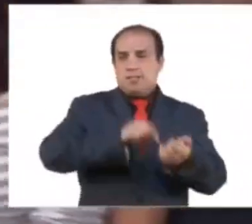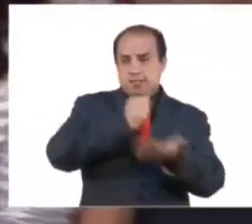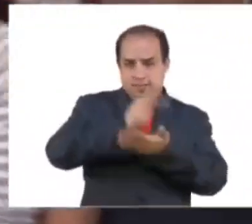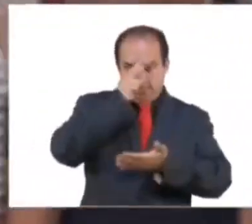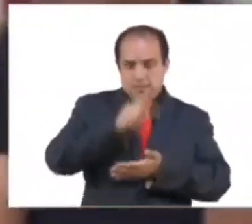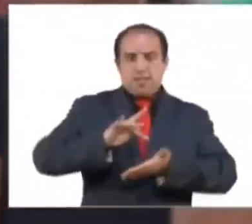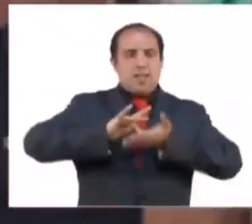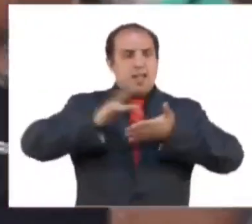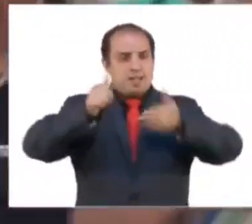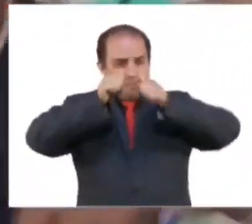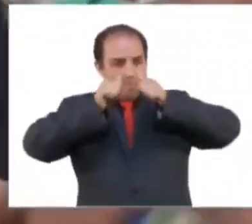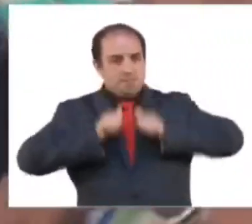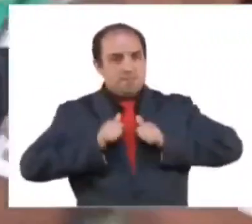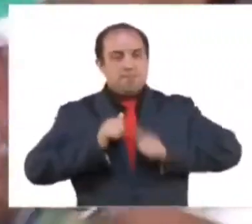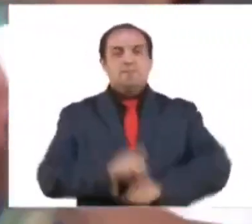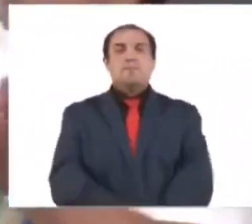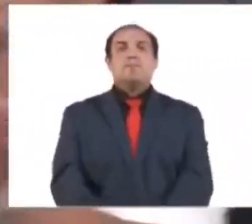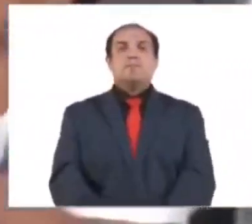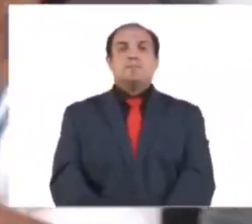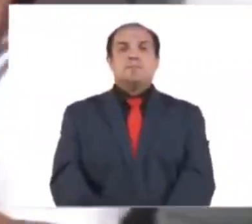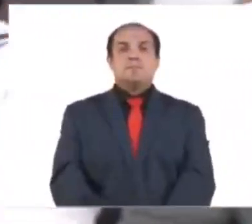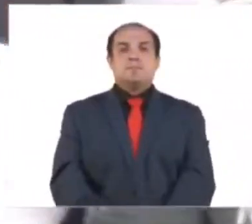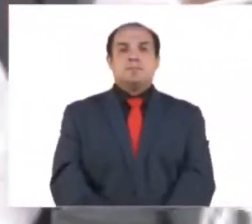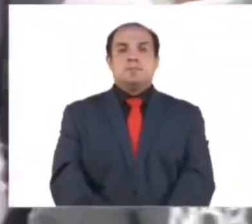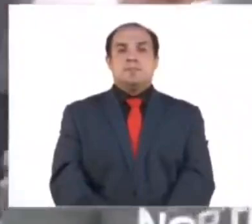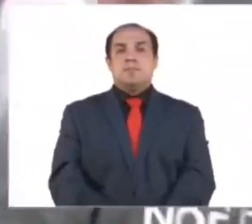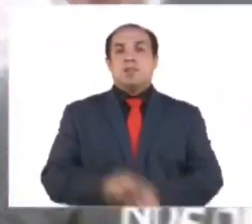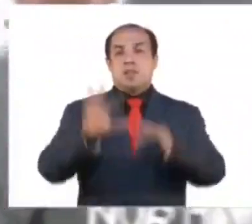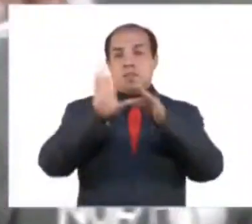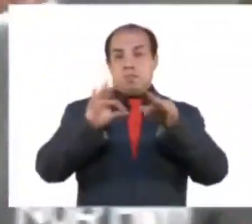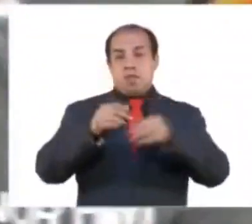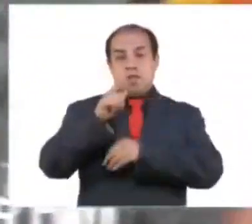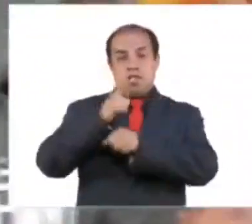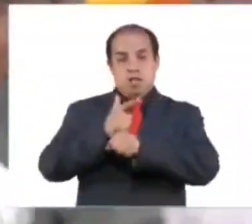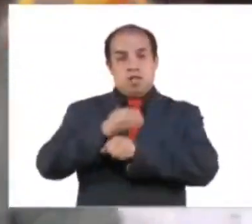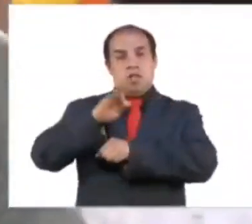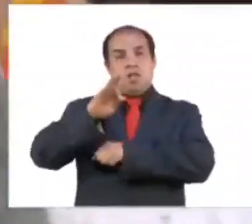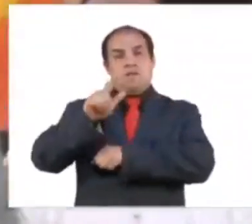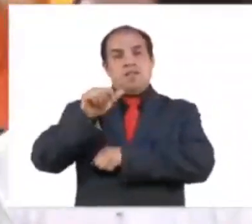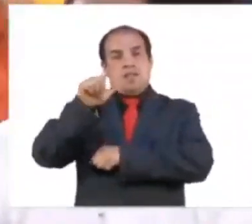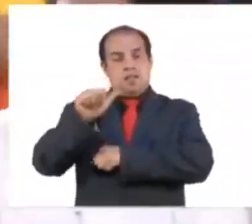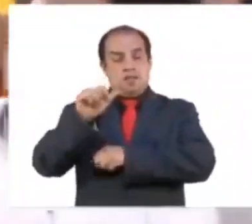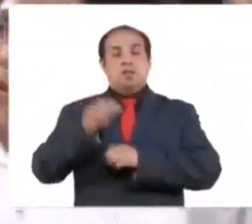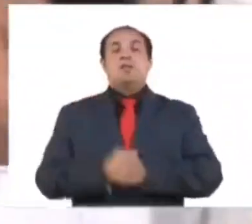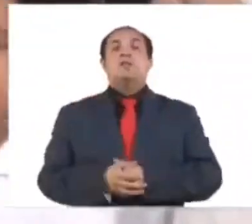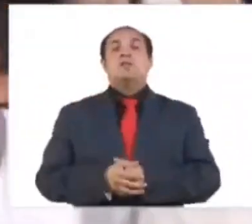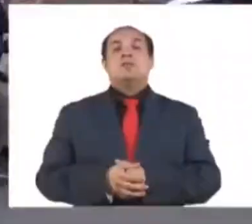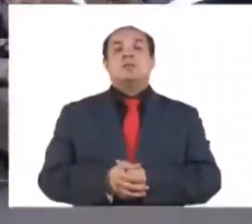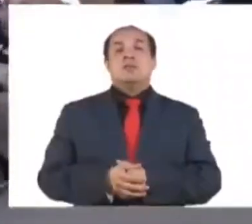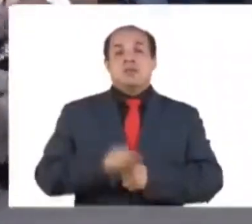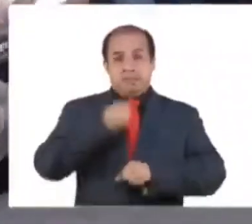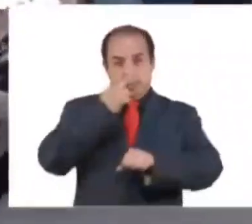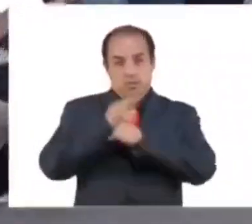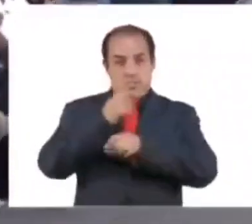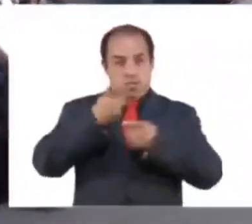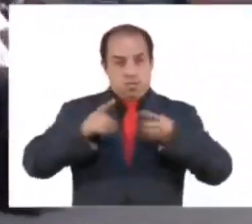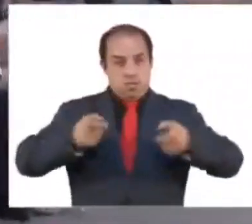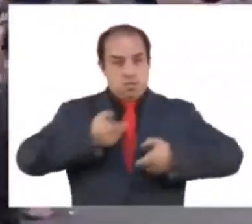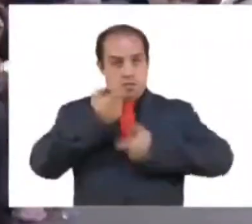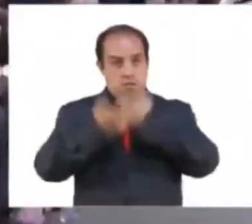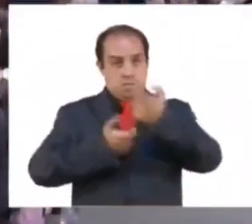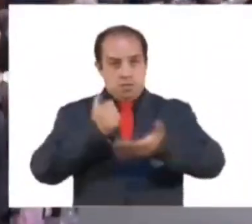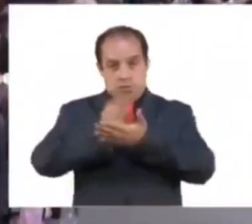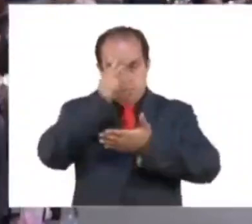de México. Muchísimas gracias. Las palabras del licenciado Fadlala Akabani Neyde, secretario de Desarrollo Económico de la Ciudad de